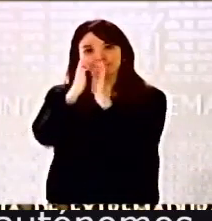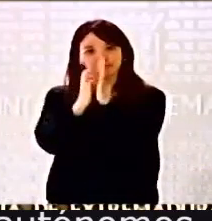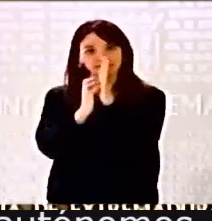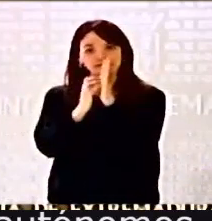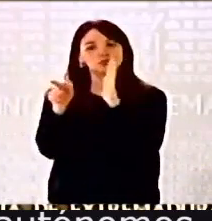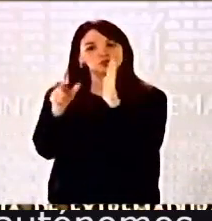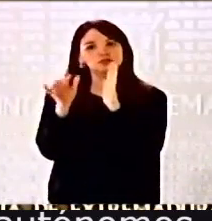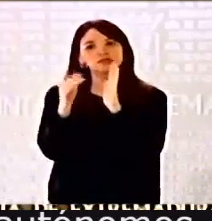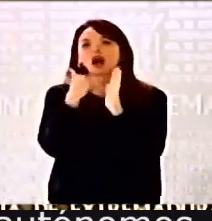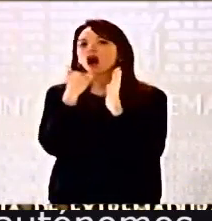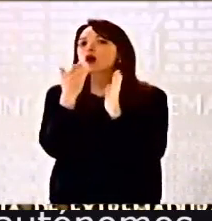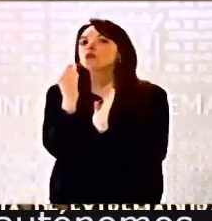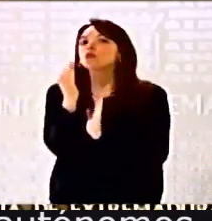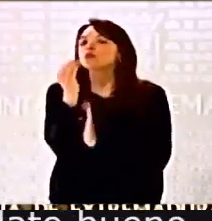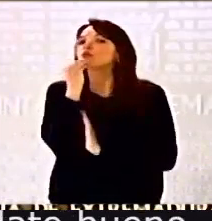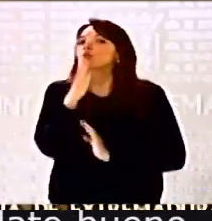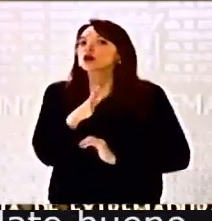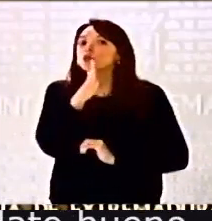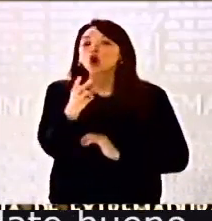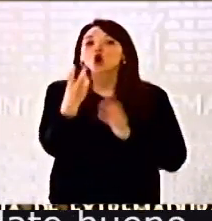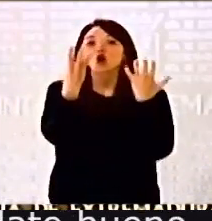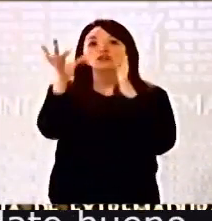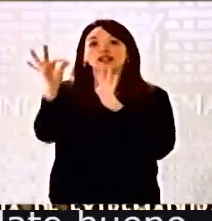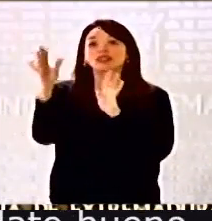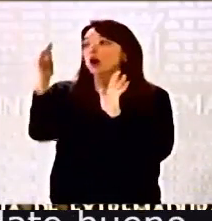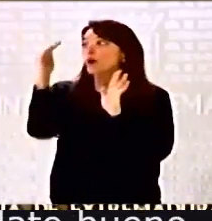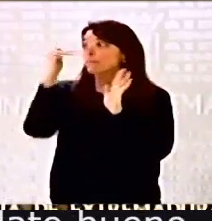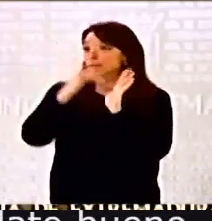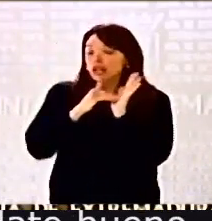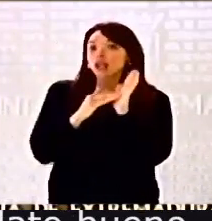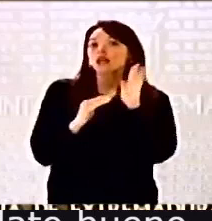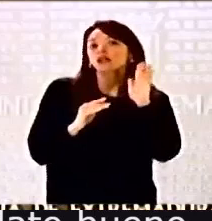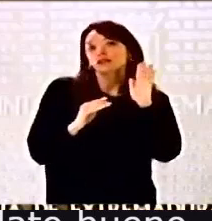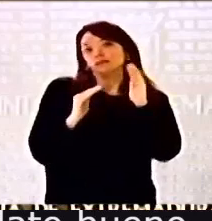porque estamos por encima de los 80.000. En estos momentos tenemos